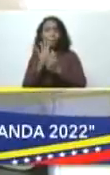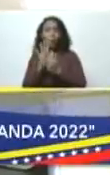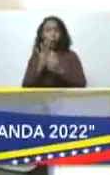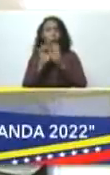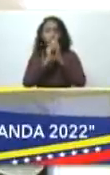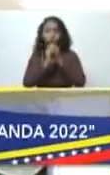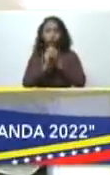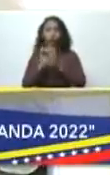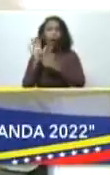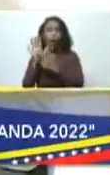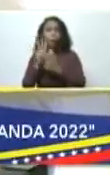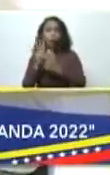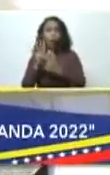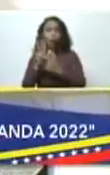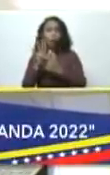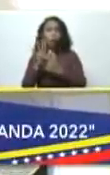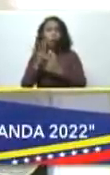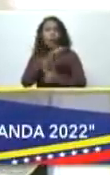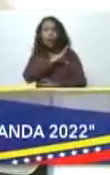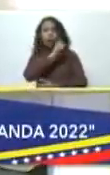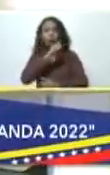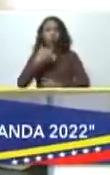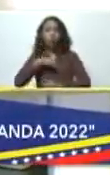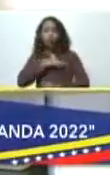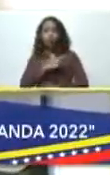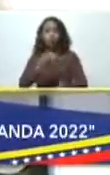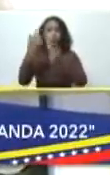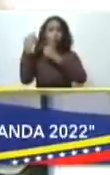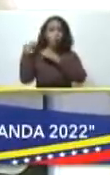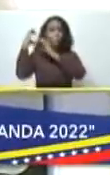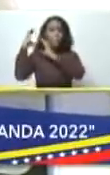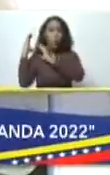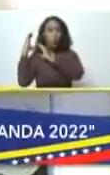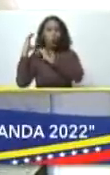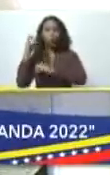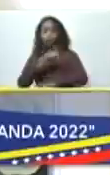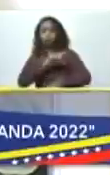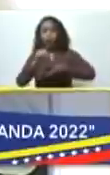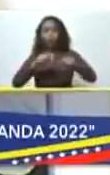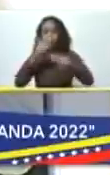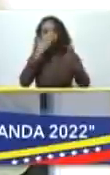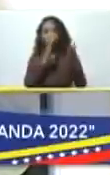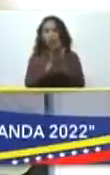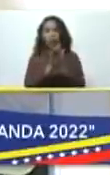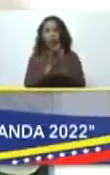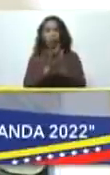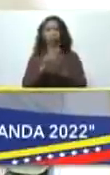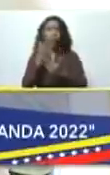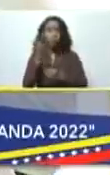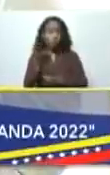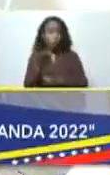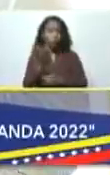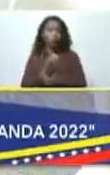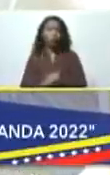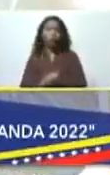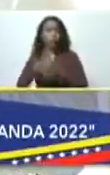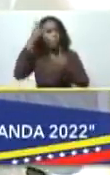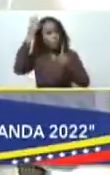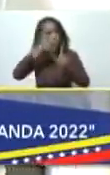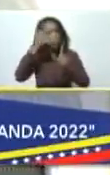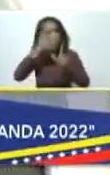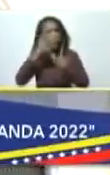predicar con el ejemplo es que la dirigencia, quienes estamos en estas responsabilidades de dirección al frente, por supuesto usted con las